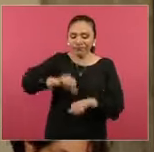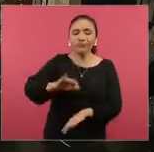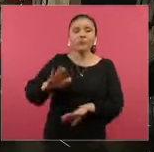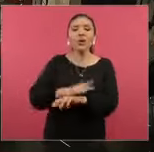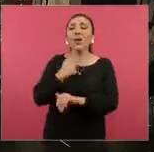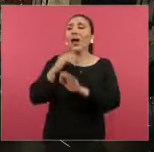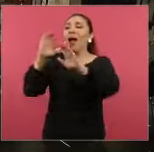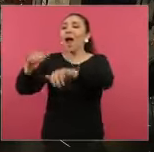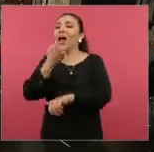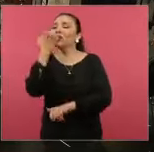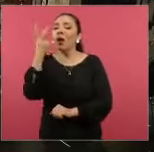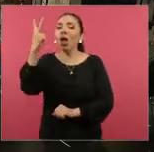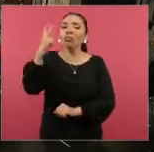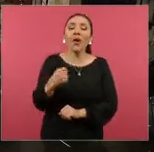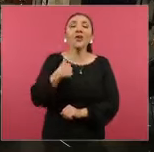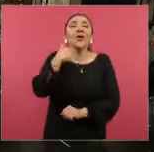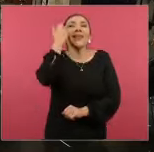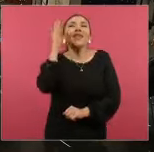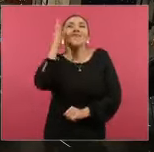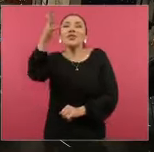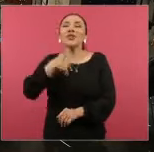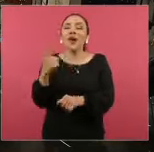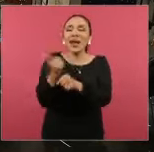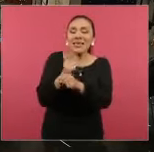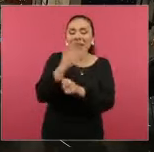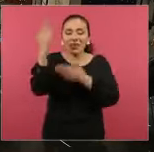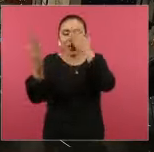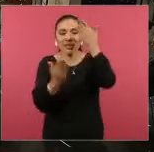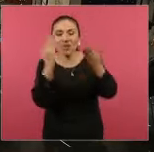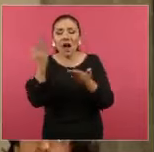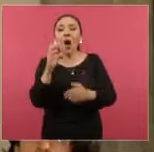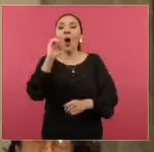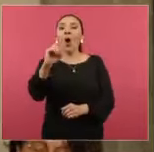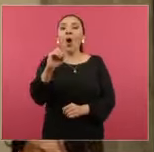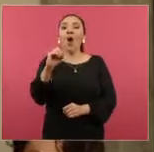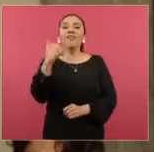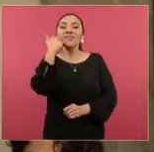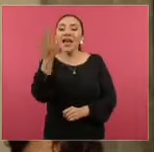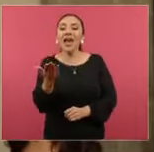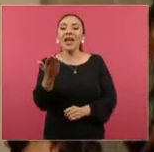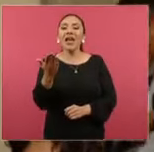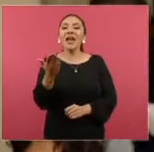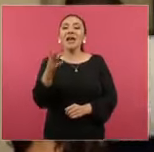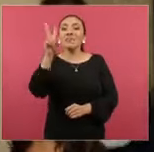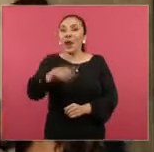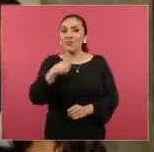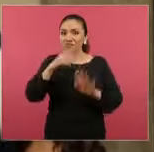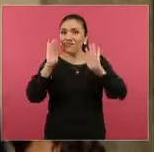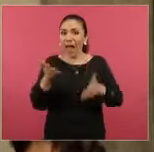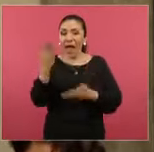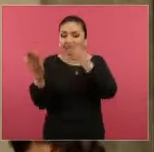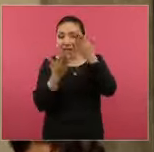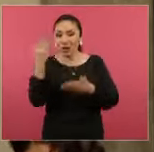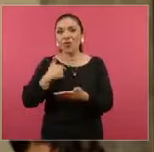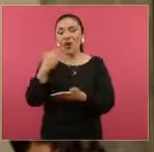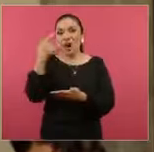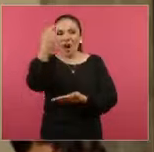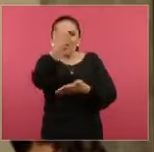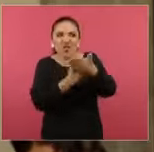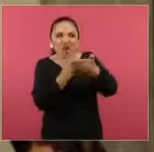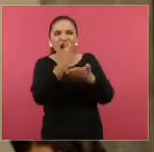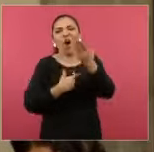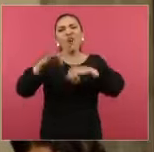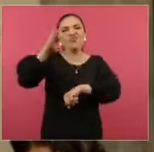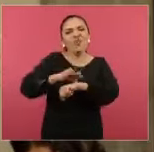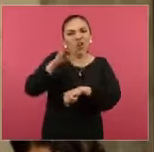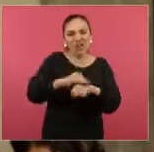en la escuela o soñaban con ser licenciados o realmente tuvieron una licenciatura, fueron contadores, fueron